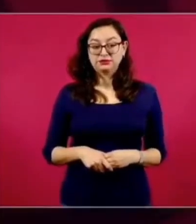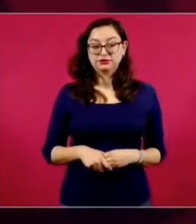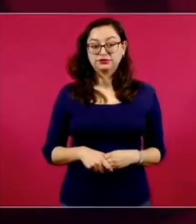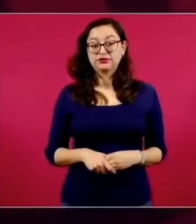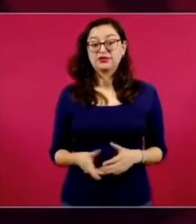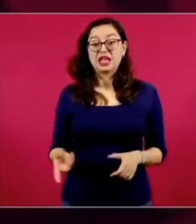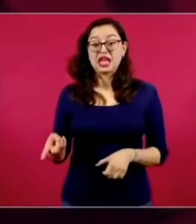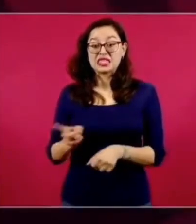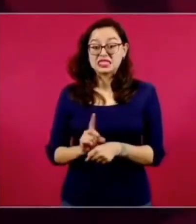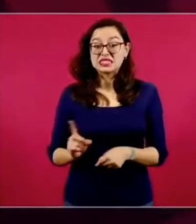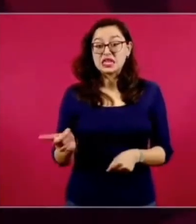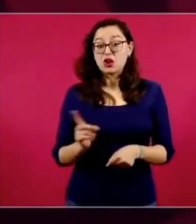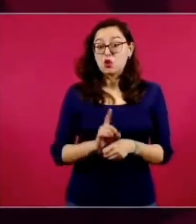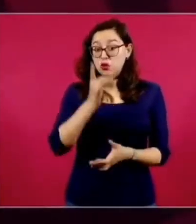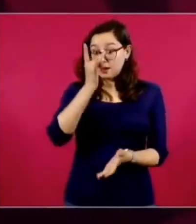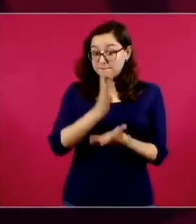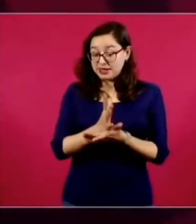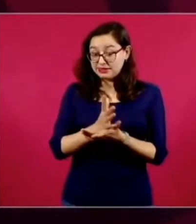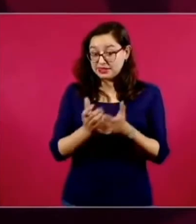pasan diariamente